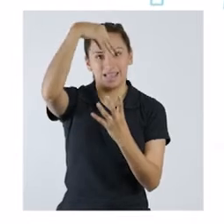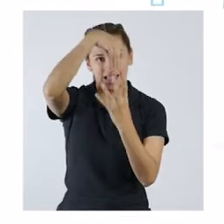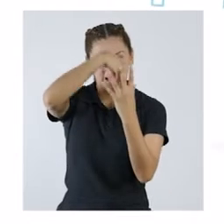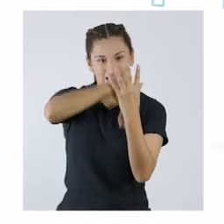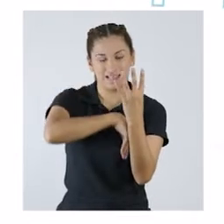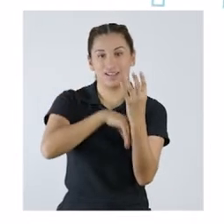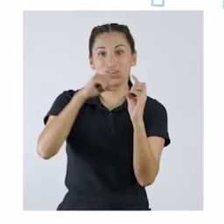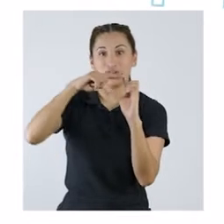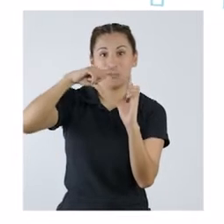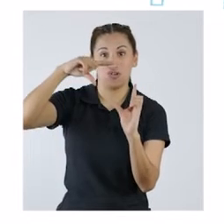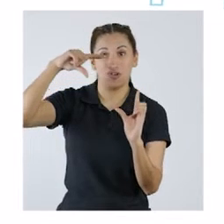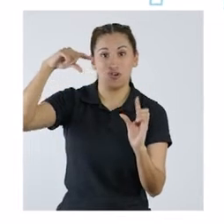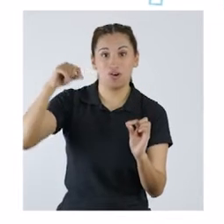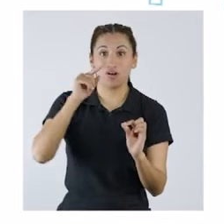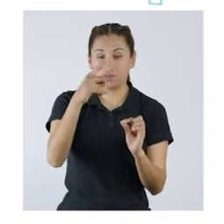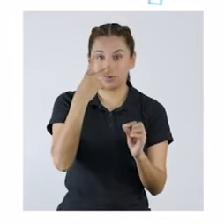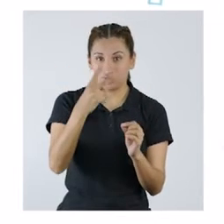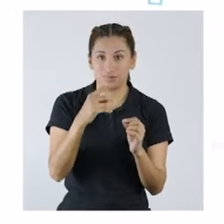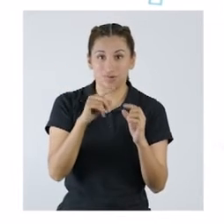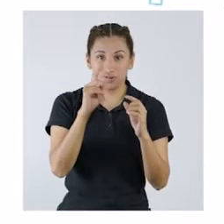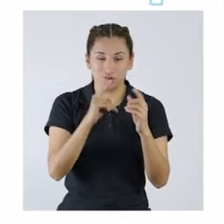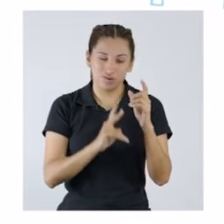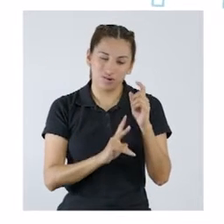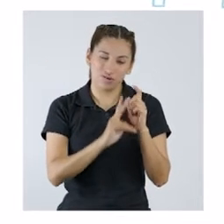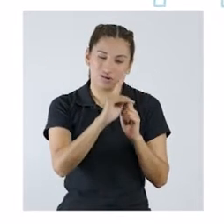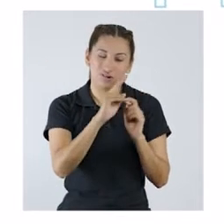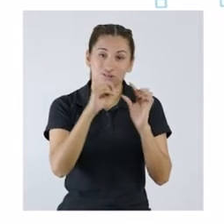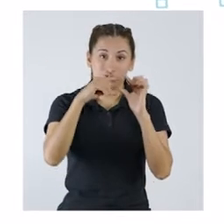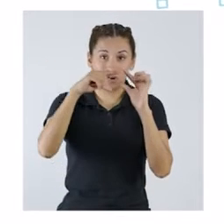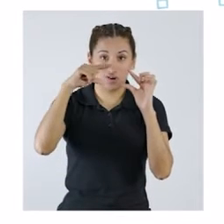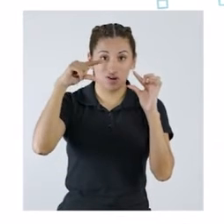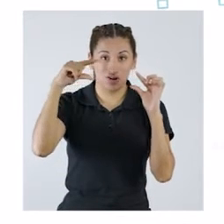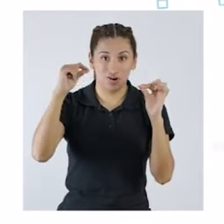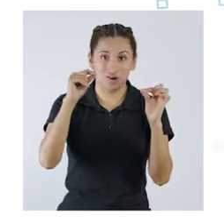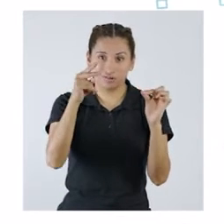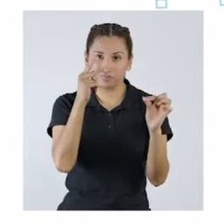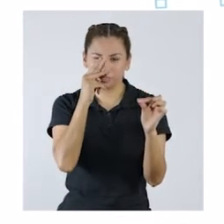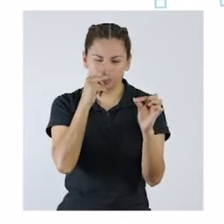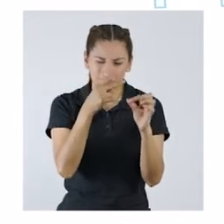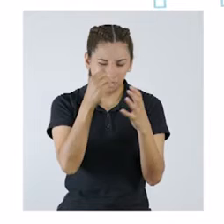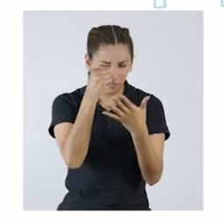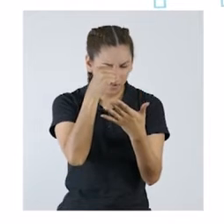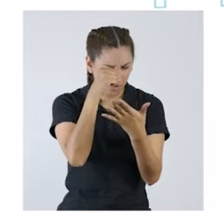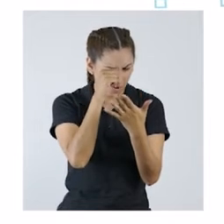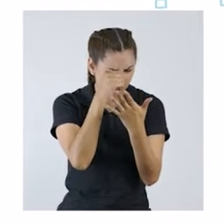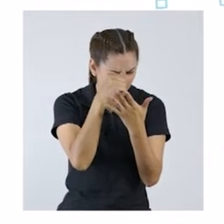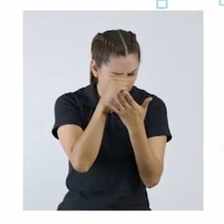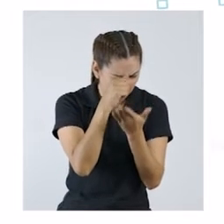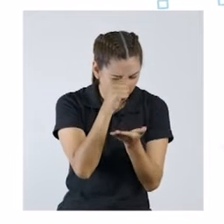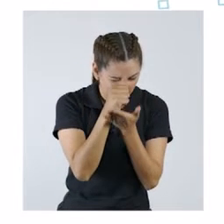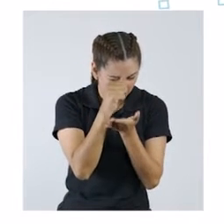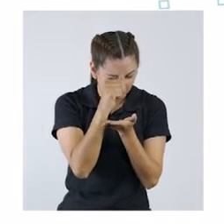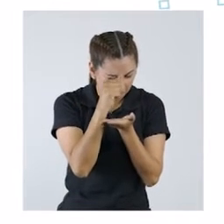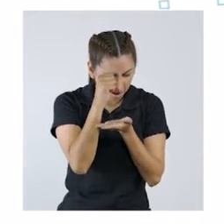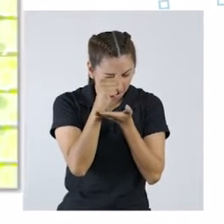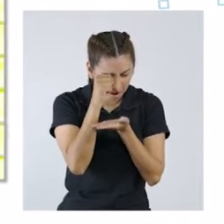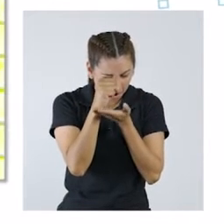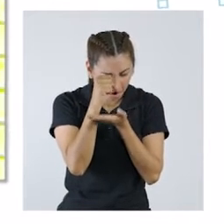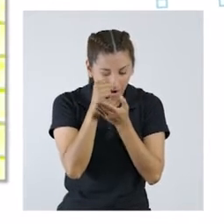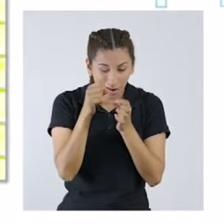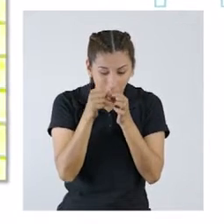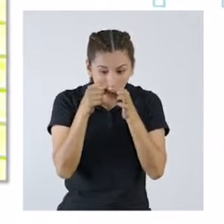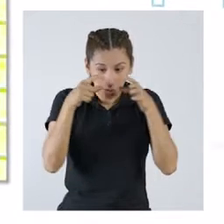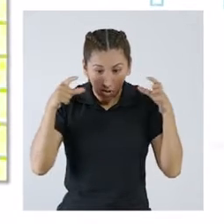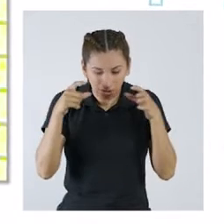el interior de sus hojas. Si cortamos una lámina muy fina de la hoja y la miramos con un microscopio que la